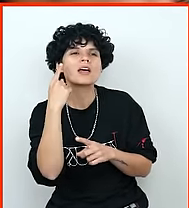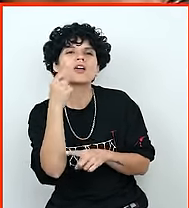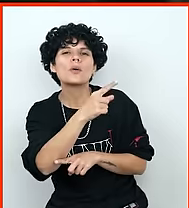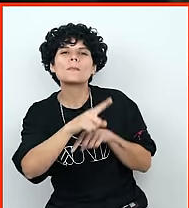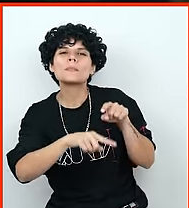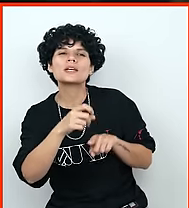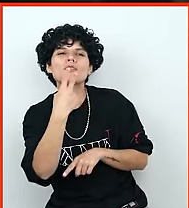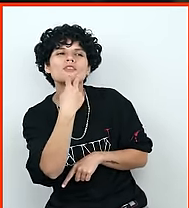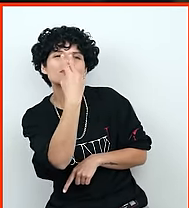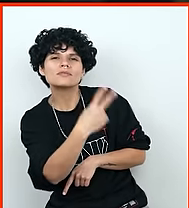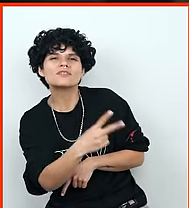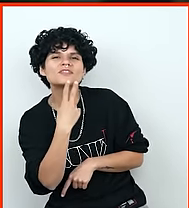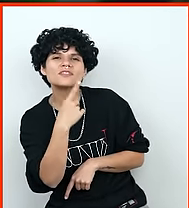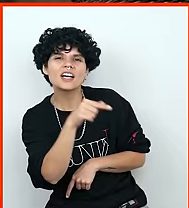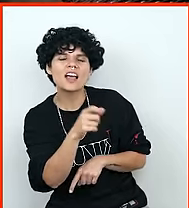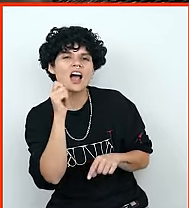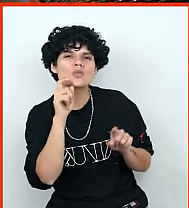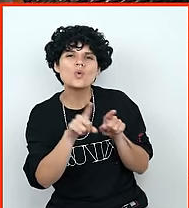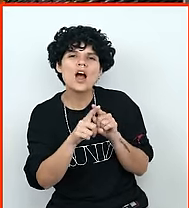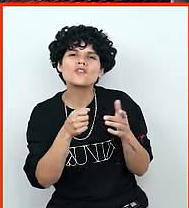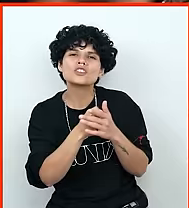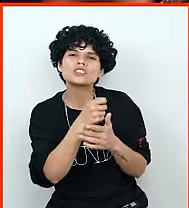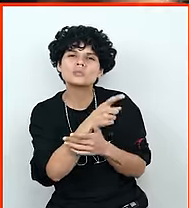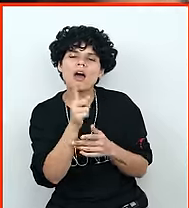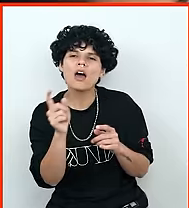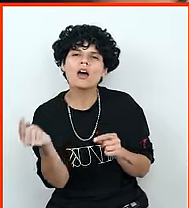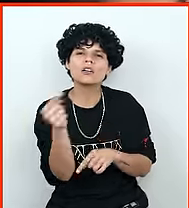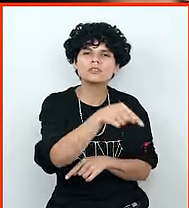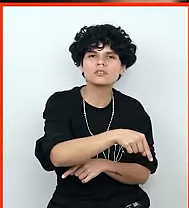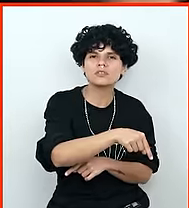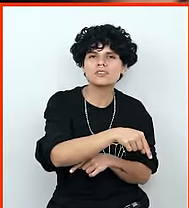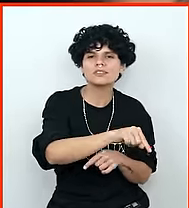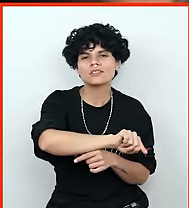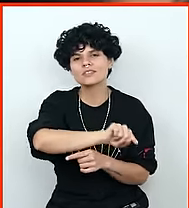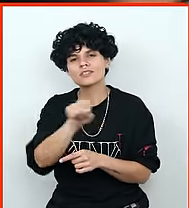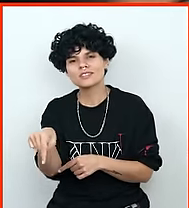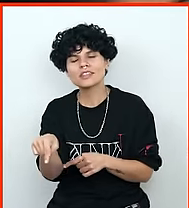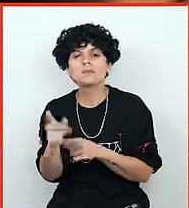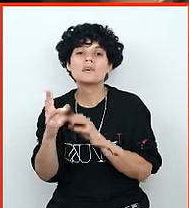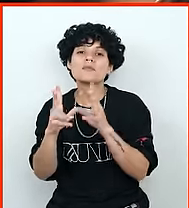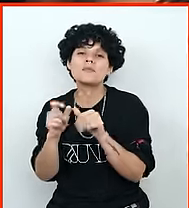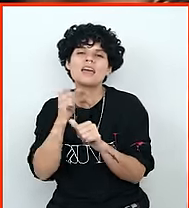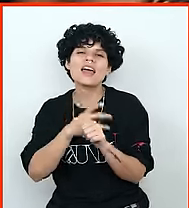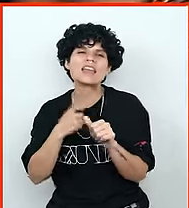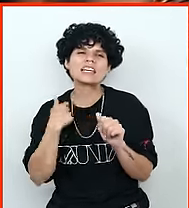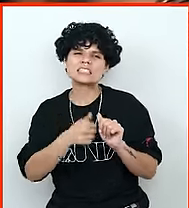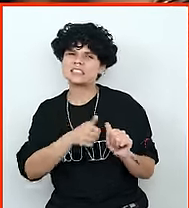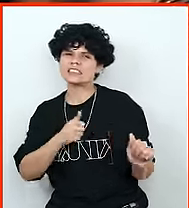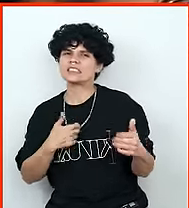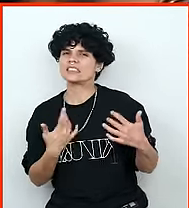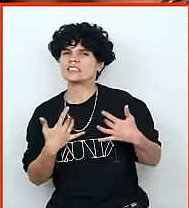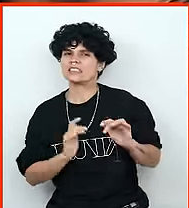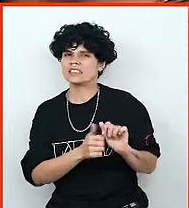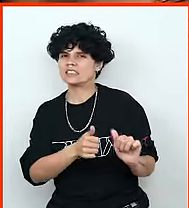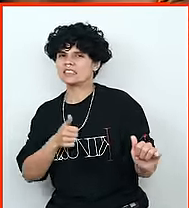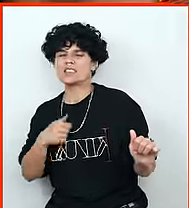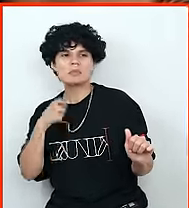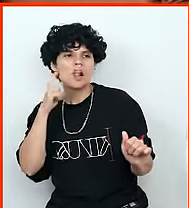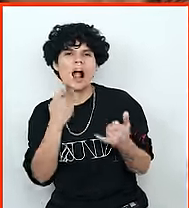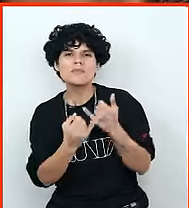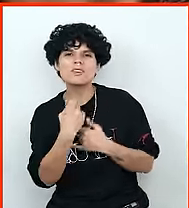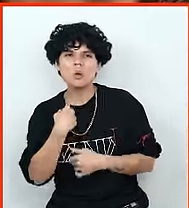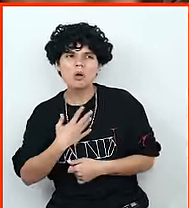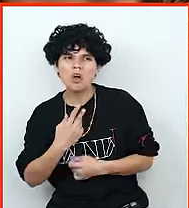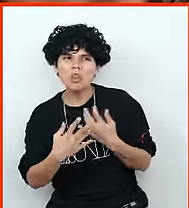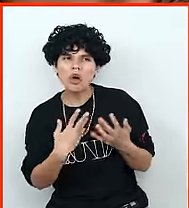la Norte, entonces no, todos los fines de semana yo iba para allá. Y lo que yo digo ahora, pues como que mi familia trató de alejarse de la Norte, pero después como que... Por